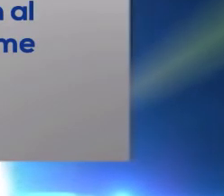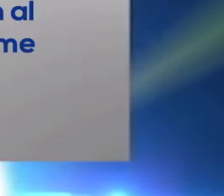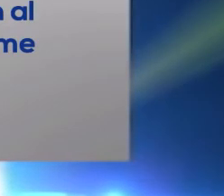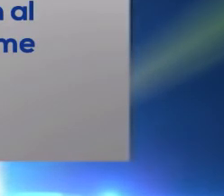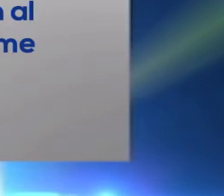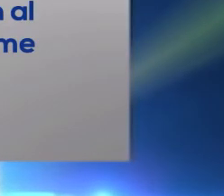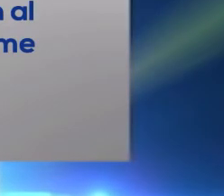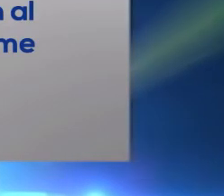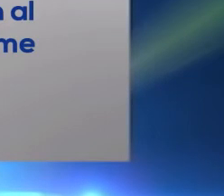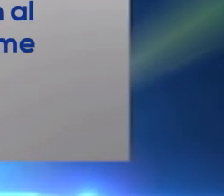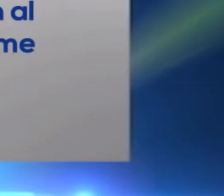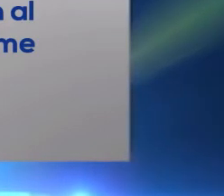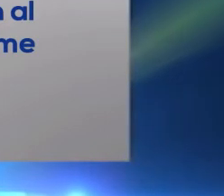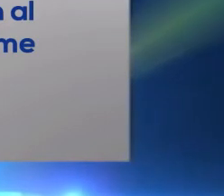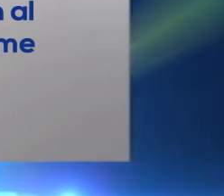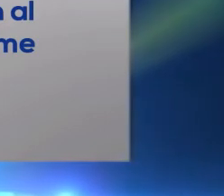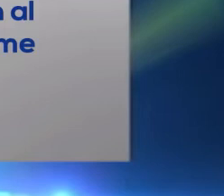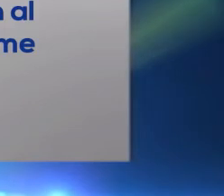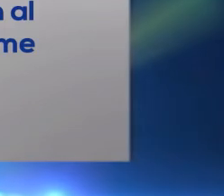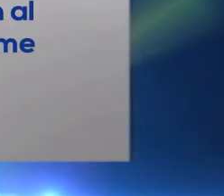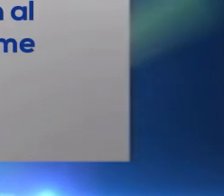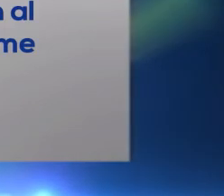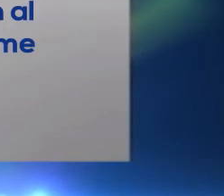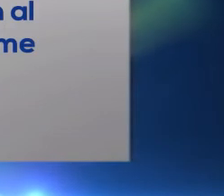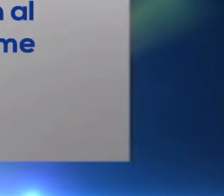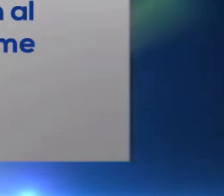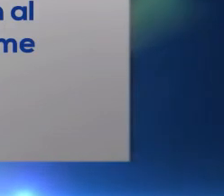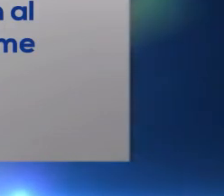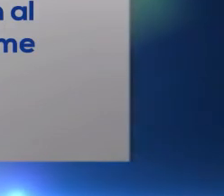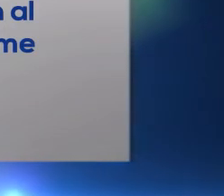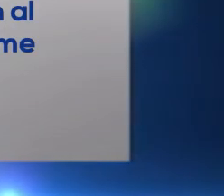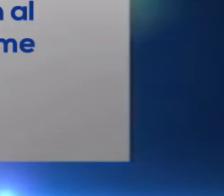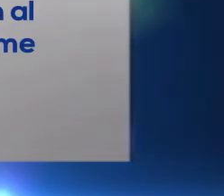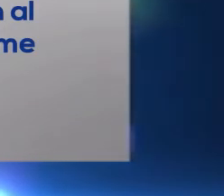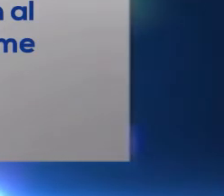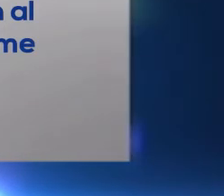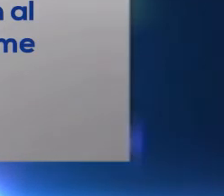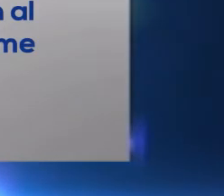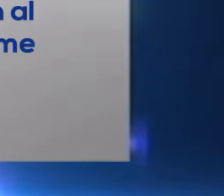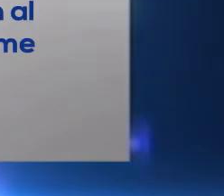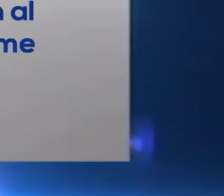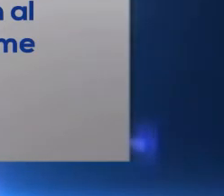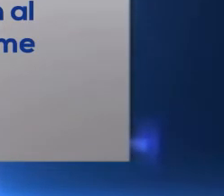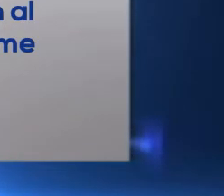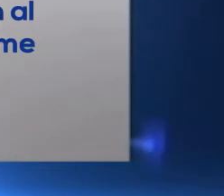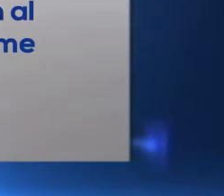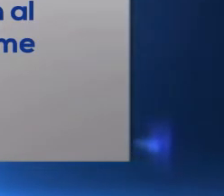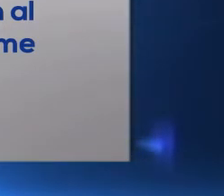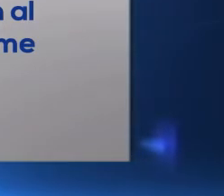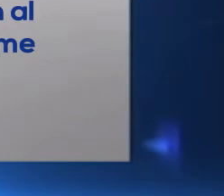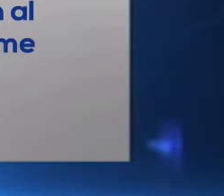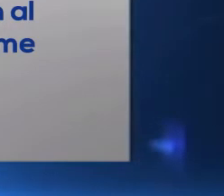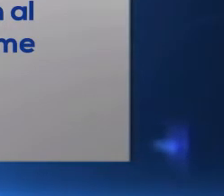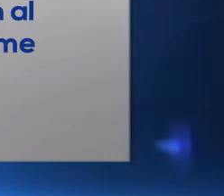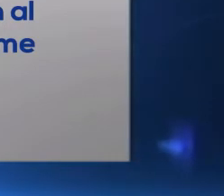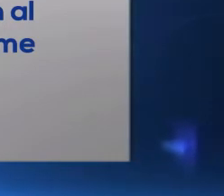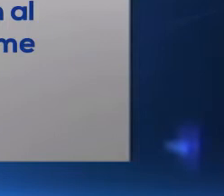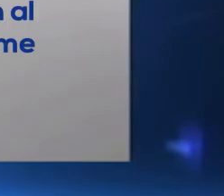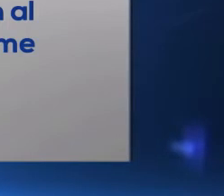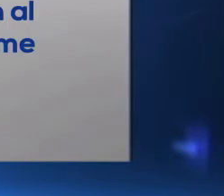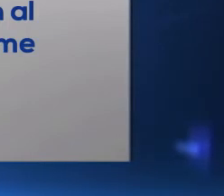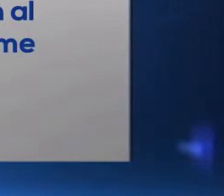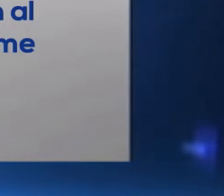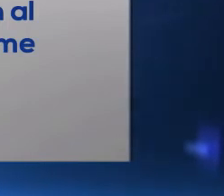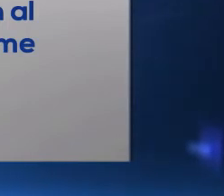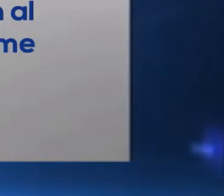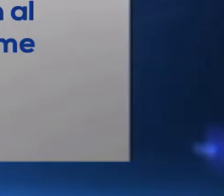Según el contrato, empecé labores el 27 de abril. Me notificaron terminación de contrato sin justa causa el 20 de mayo.